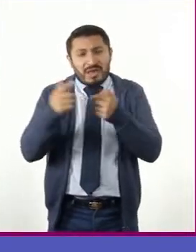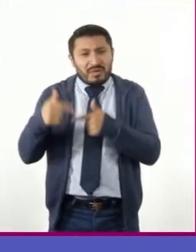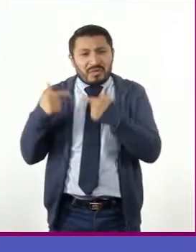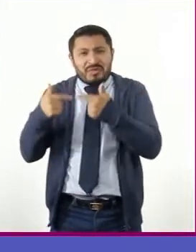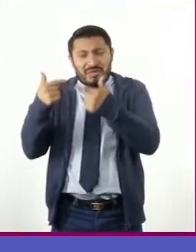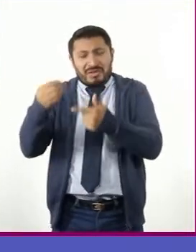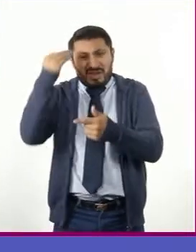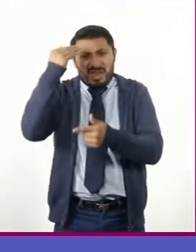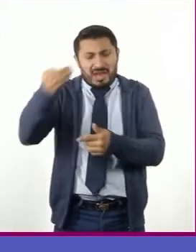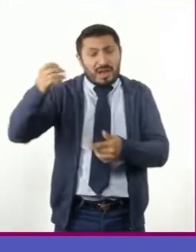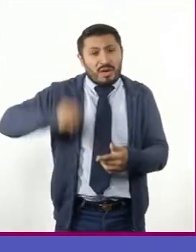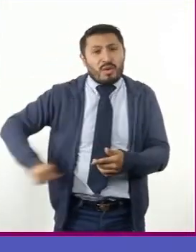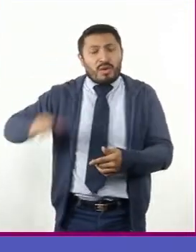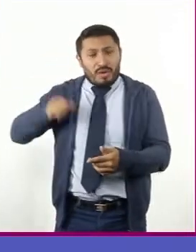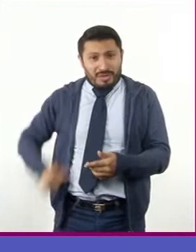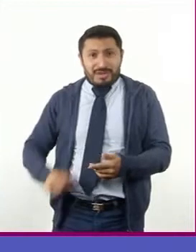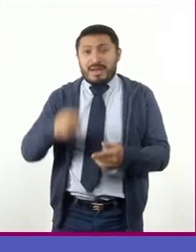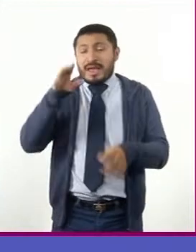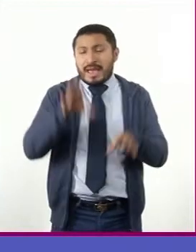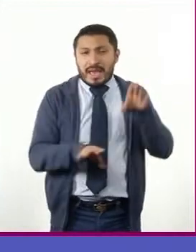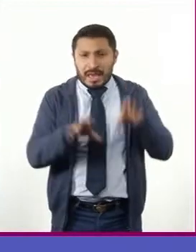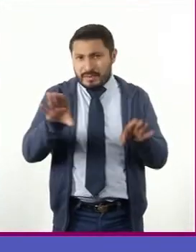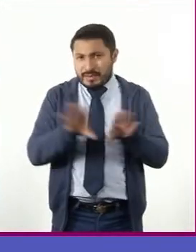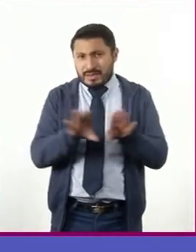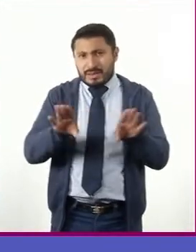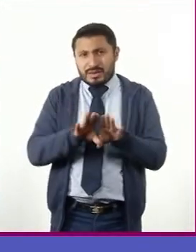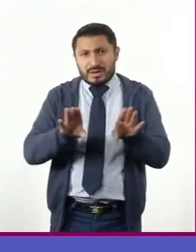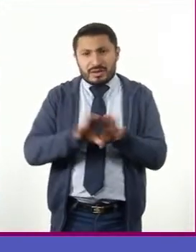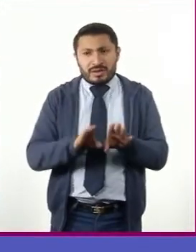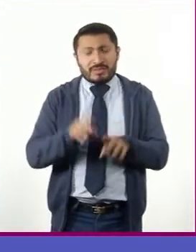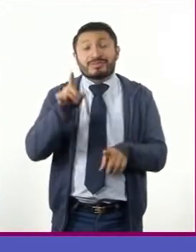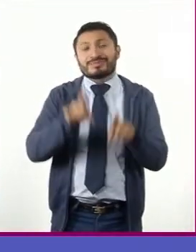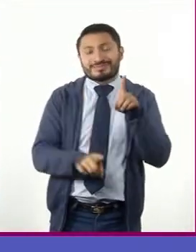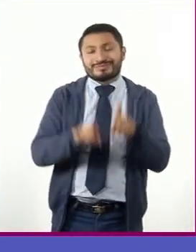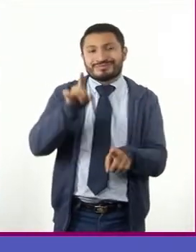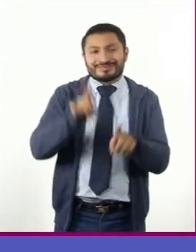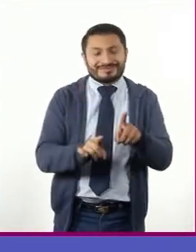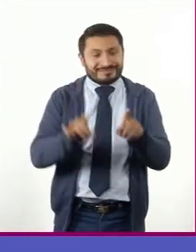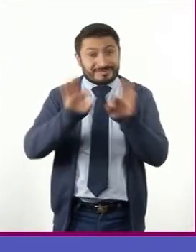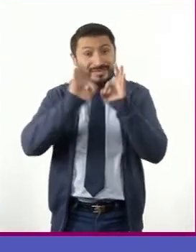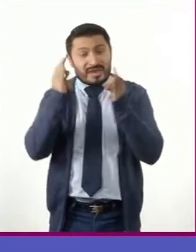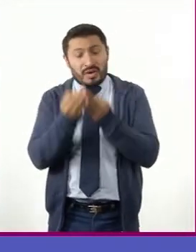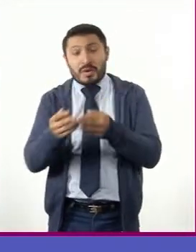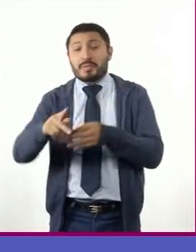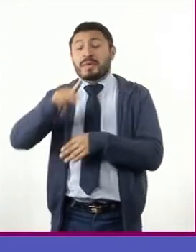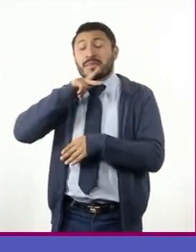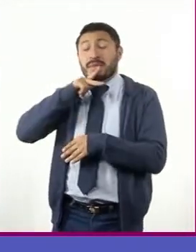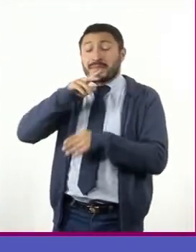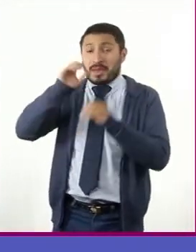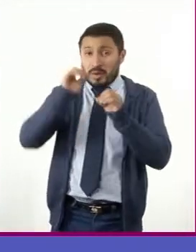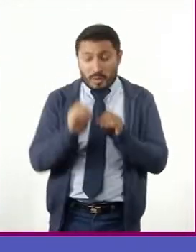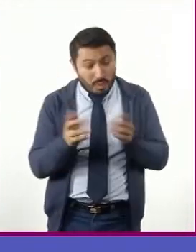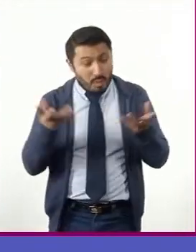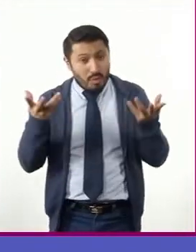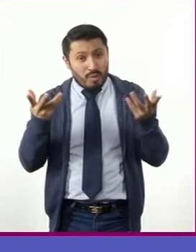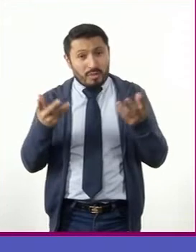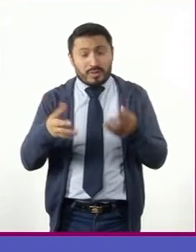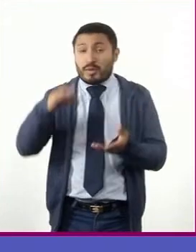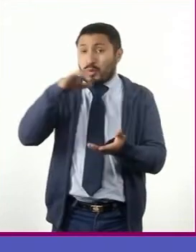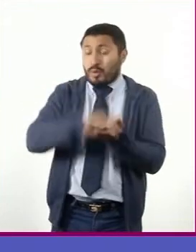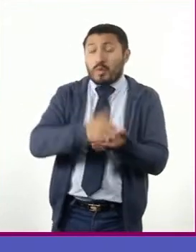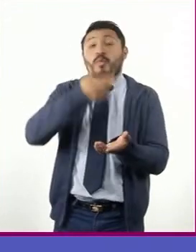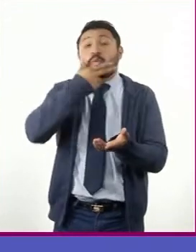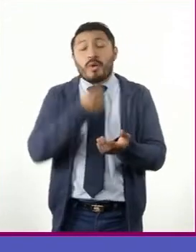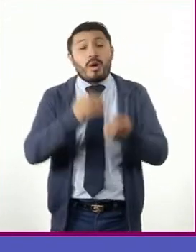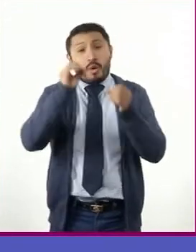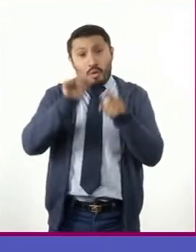Edad Media, muchas veces dependían de la figura del padre o de la figura del esposo